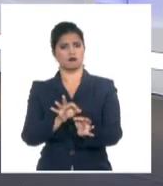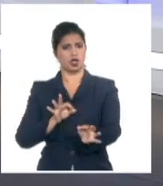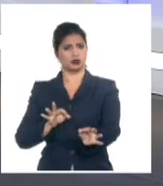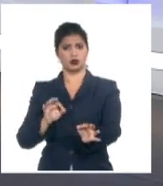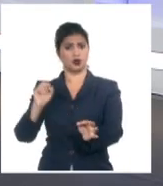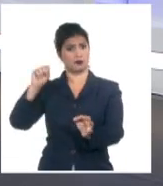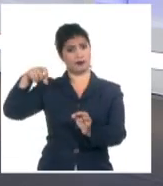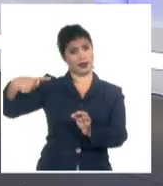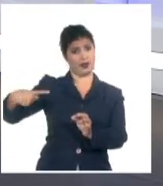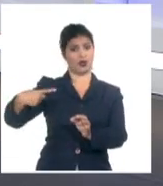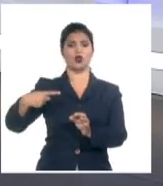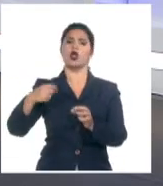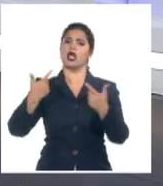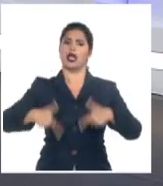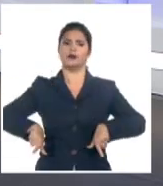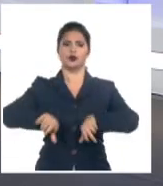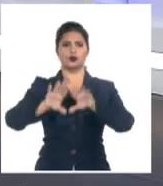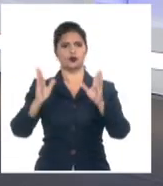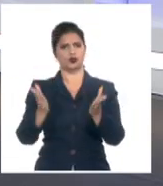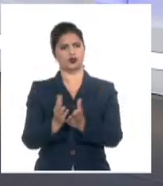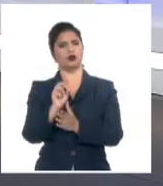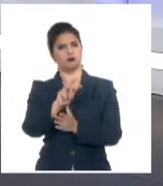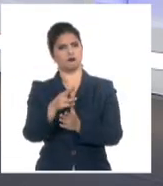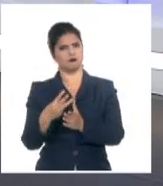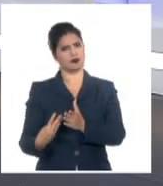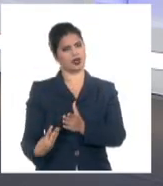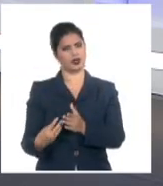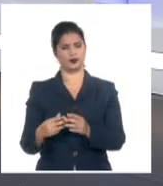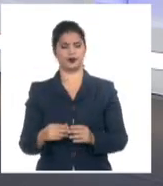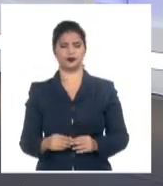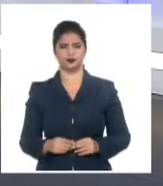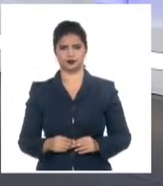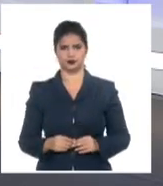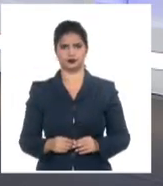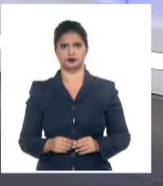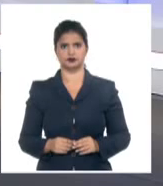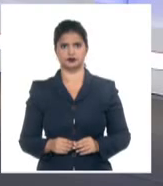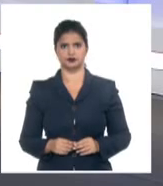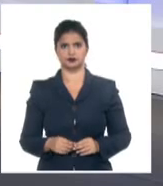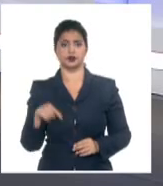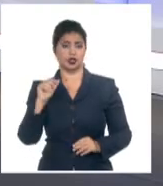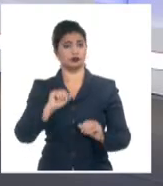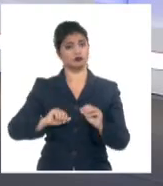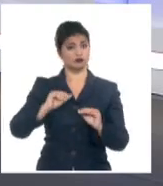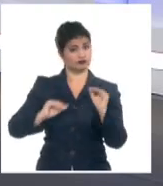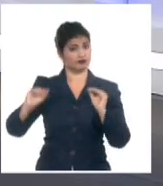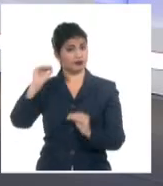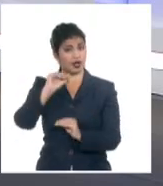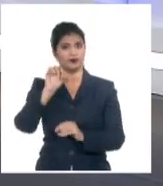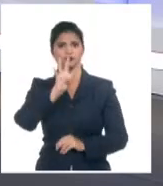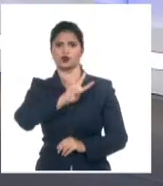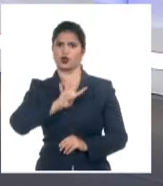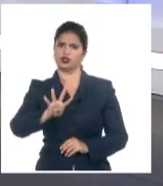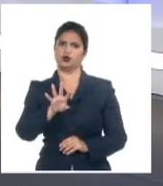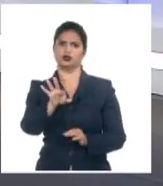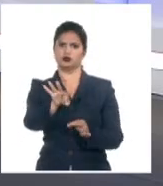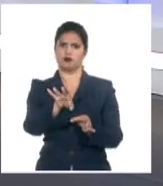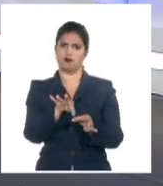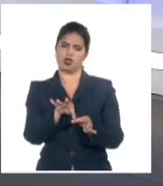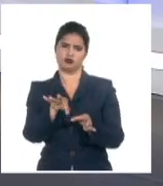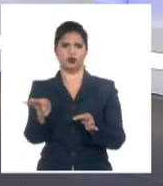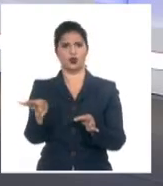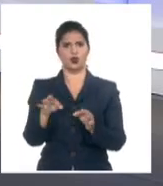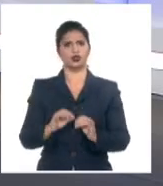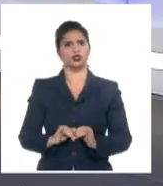el campeón paralímpico y mundial, además de recordista del orbe Alexandro da Silva, quien superó la barrera de los 44 metros. Para conocer más